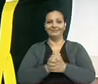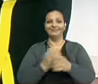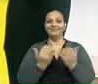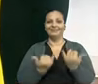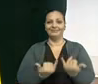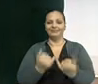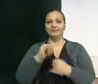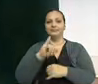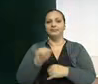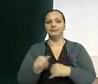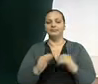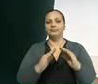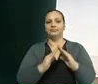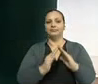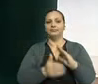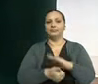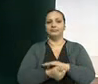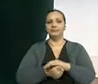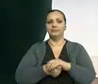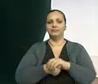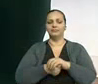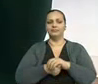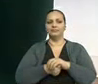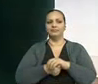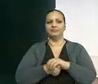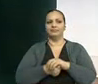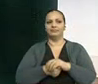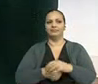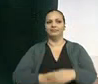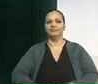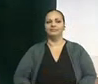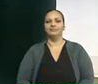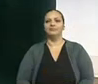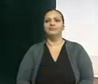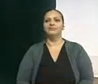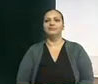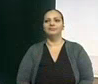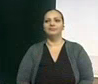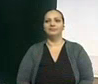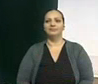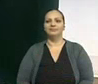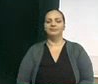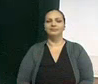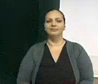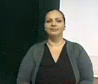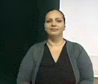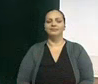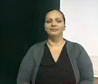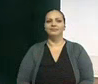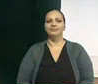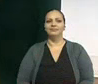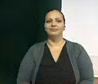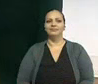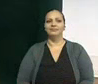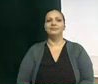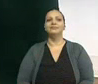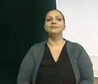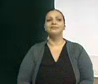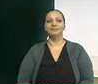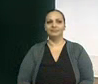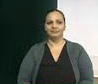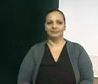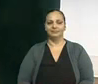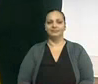Pero ¿qué se puede recordar este viernes, Mayrita, todo lo que hemos vivido? Recordar que tienes que seguir haciendo lo que estabas